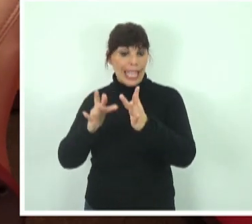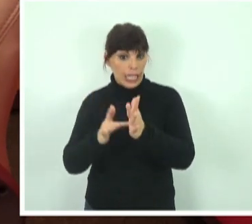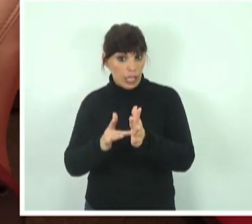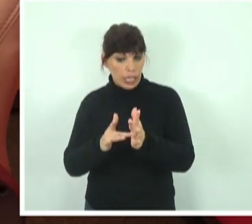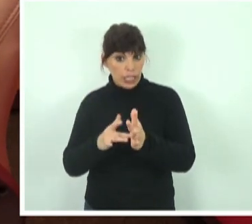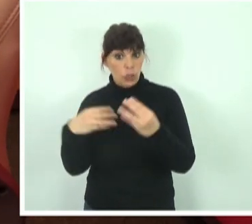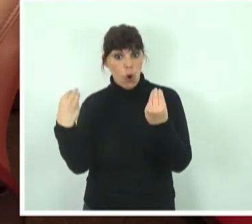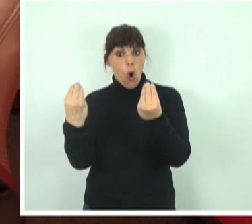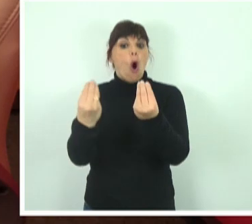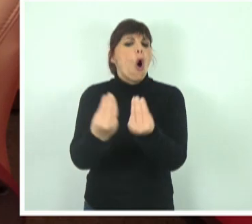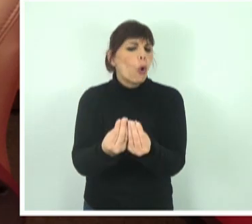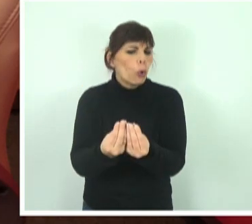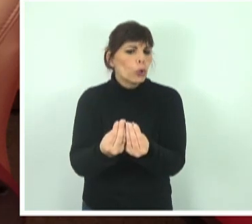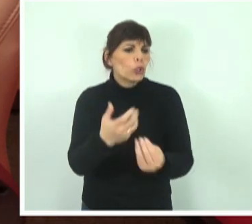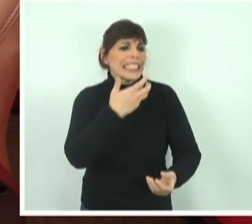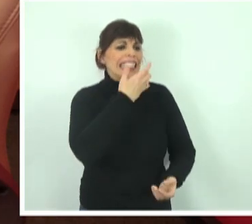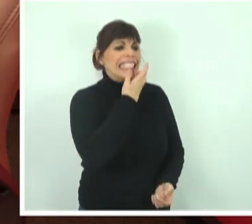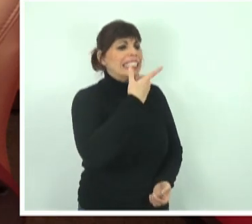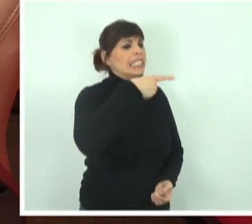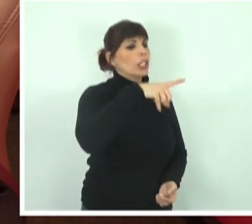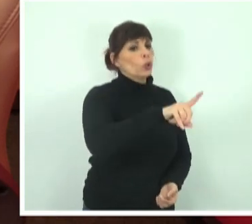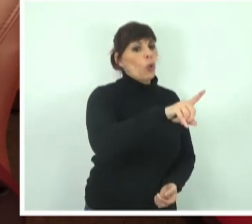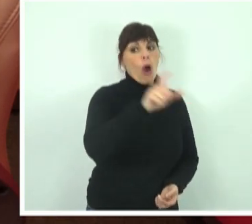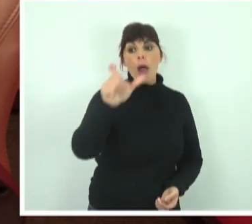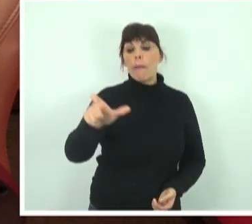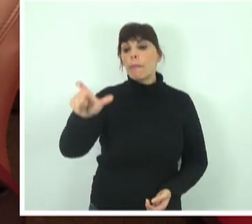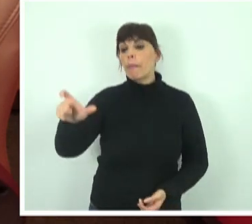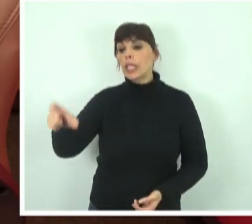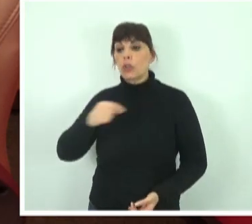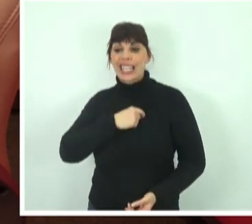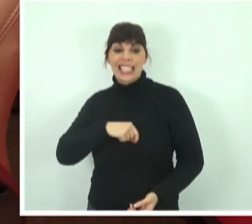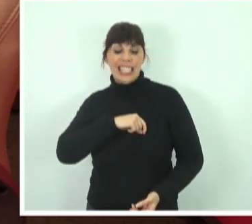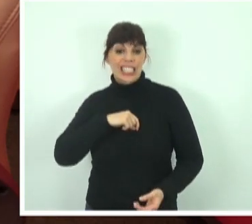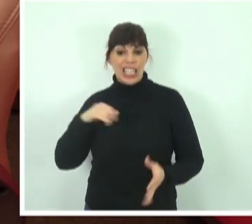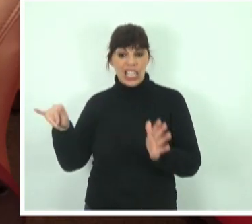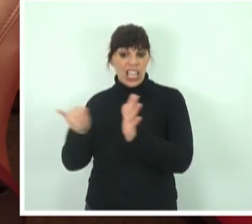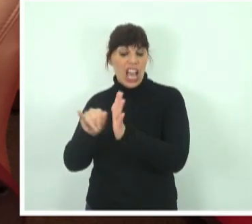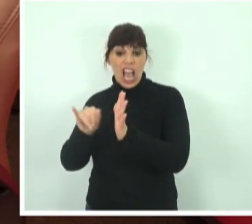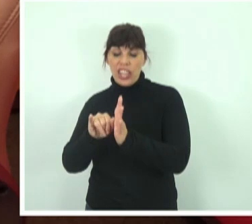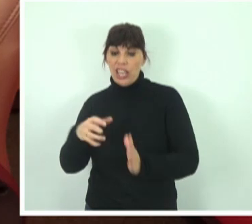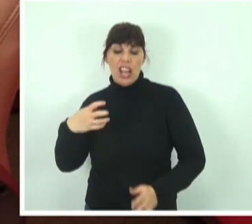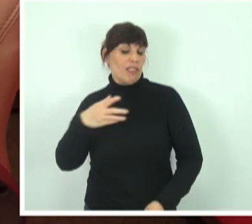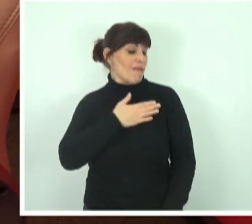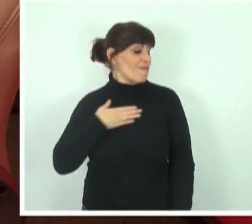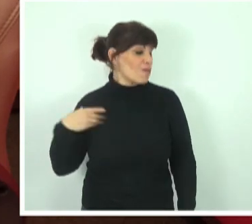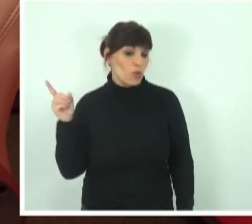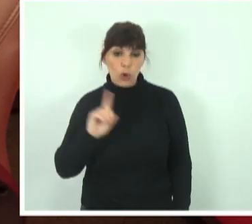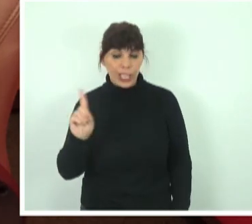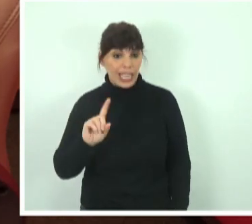hermanos, no tienes acceso a esa herencia. Por eso he observado una